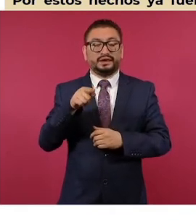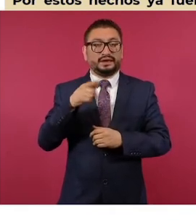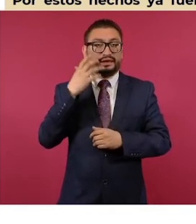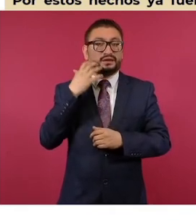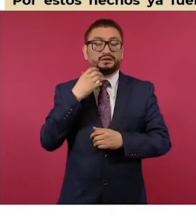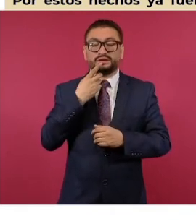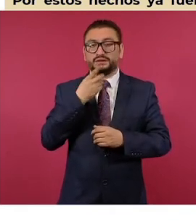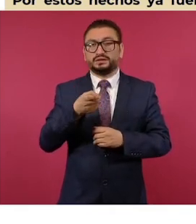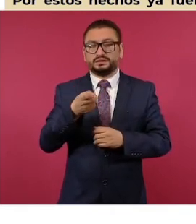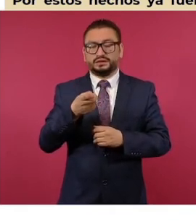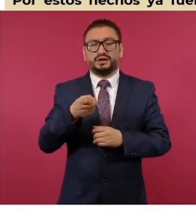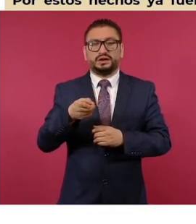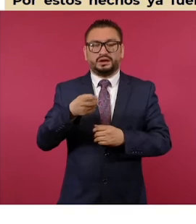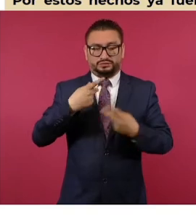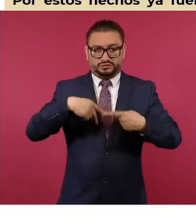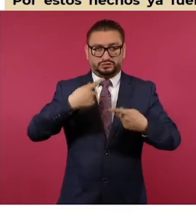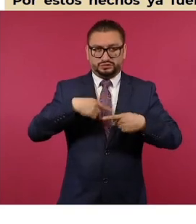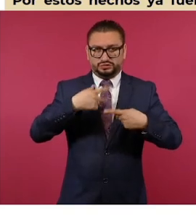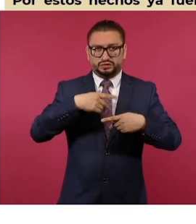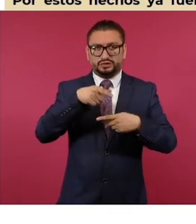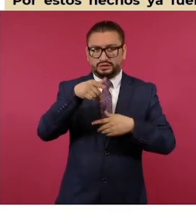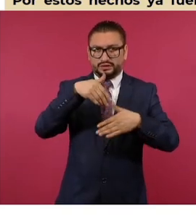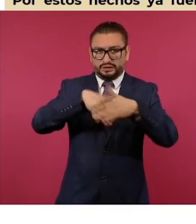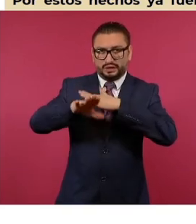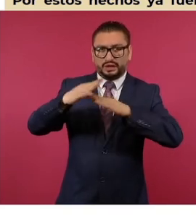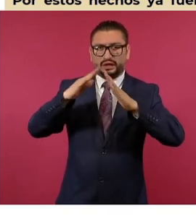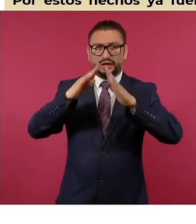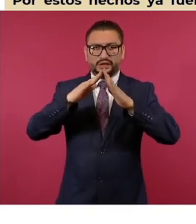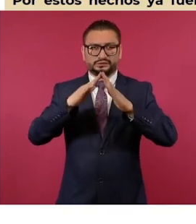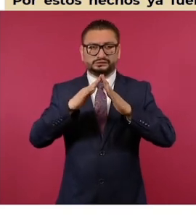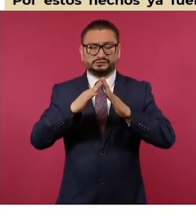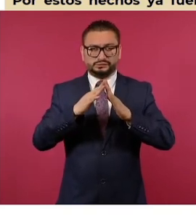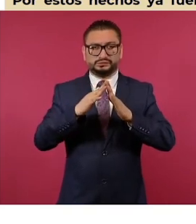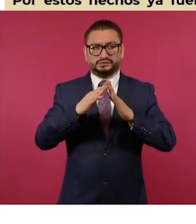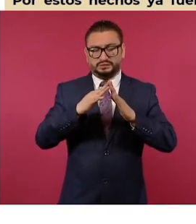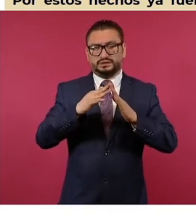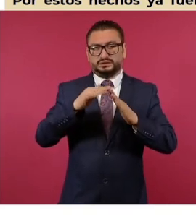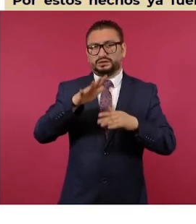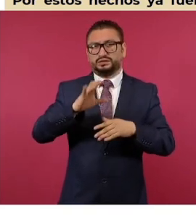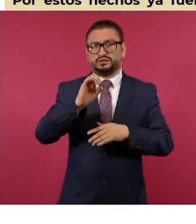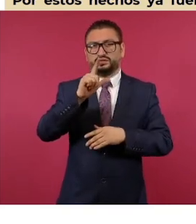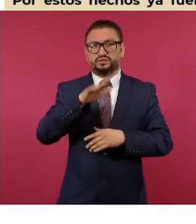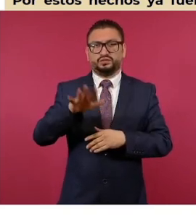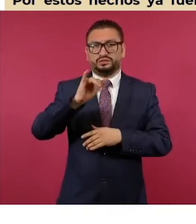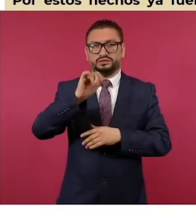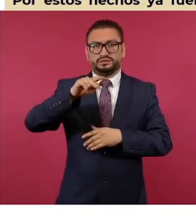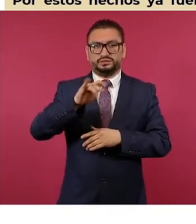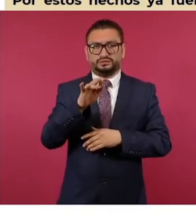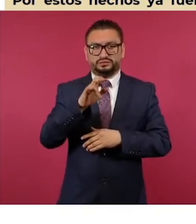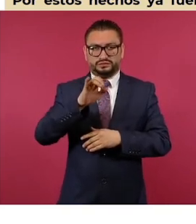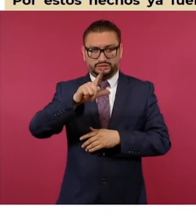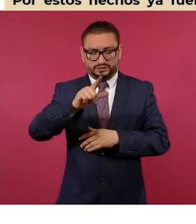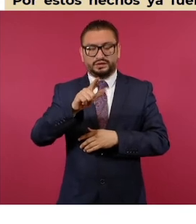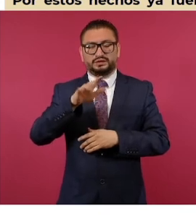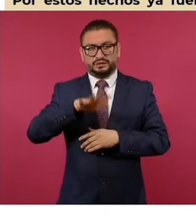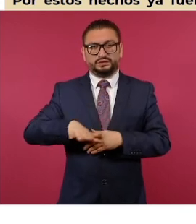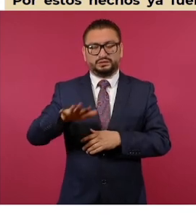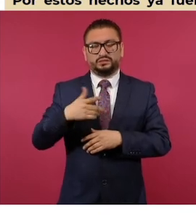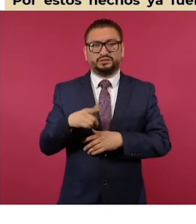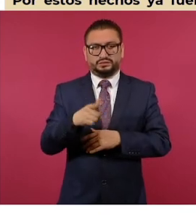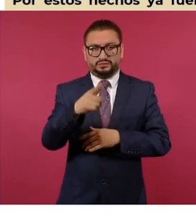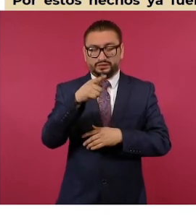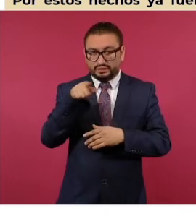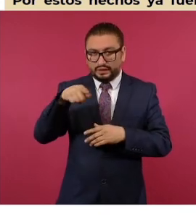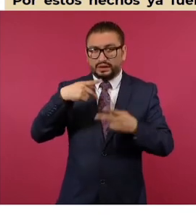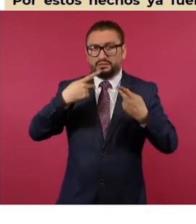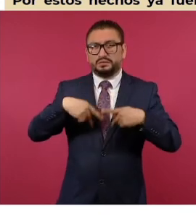hoy detenidos habrían ingresado a un domicilio ubicado en la colonia industrial de León, Guanajuato, lugar donde privaron